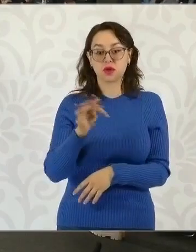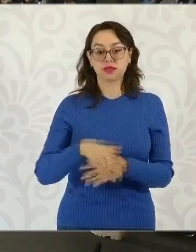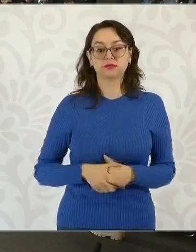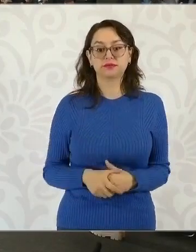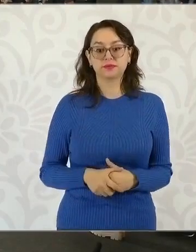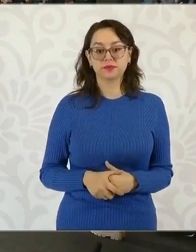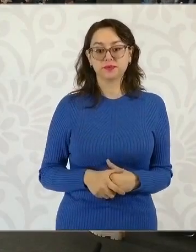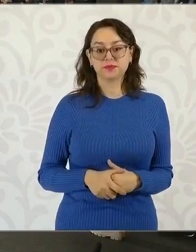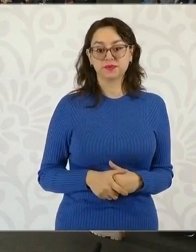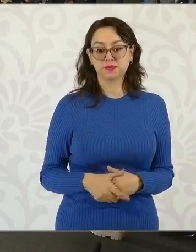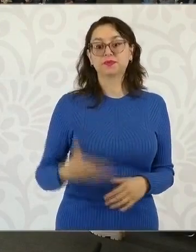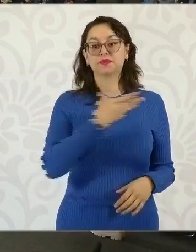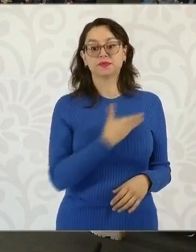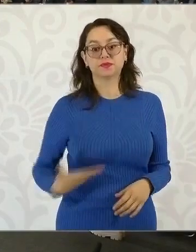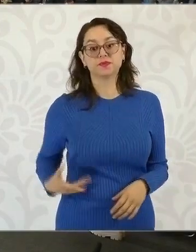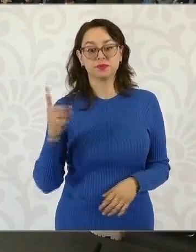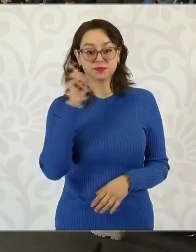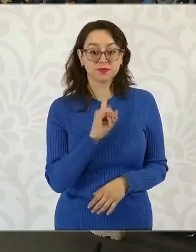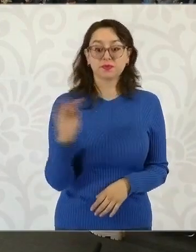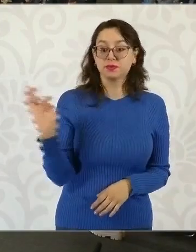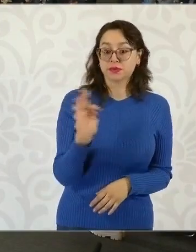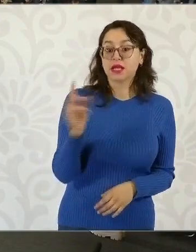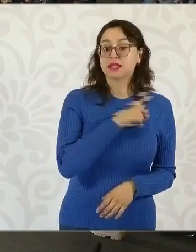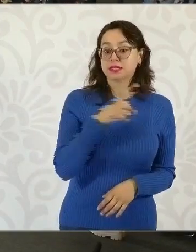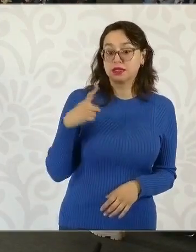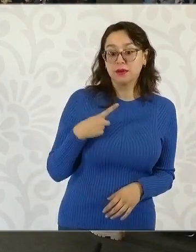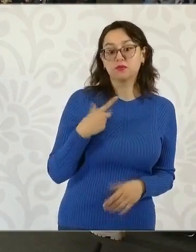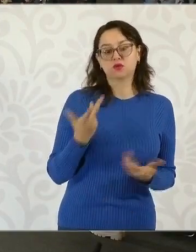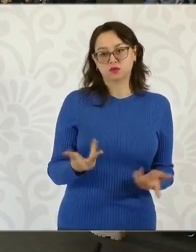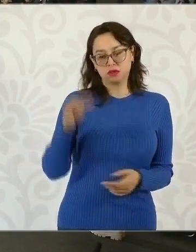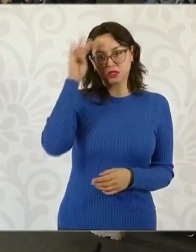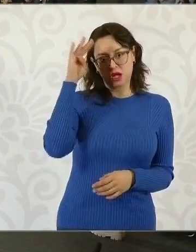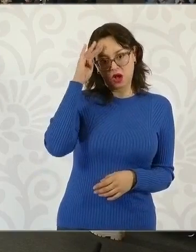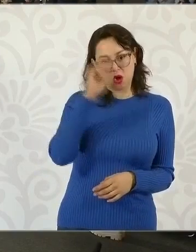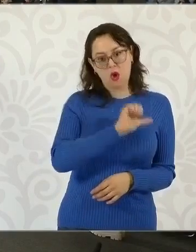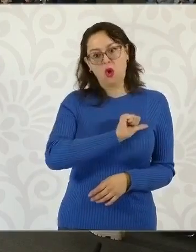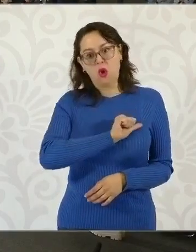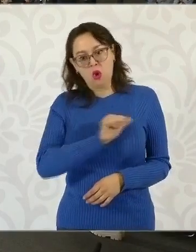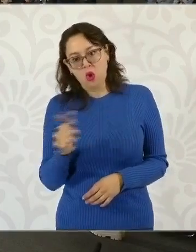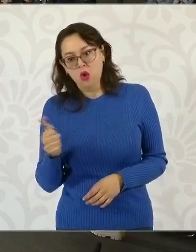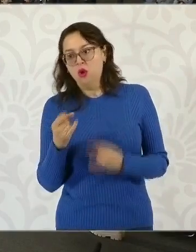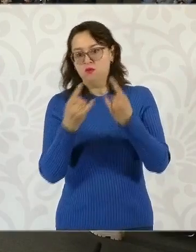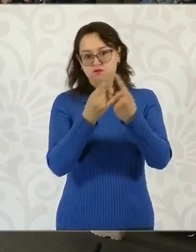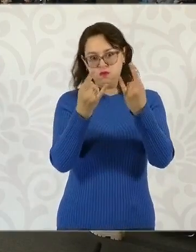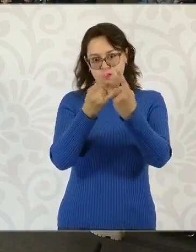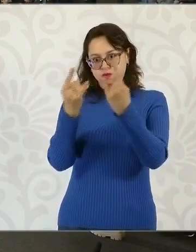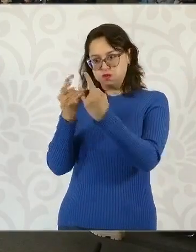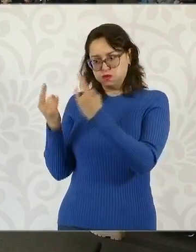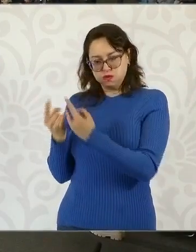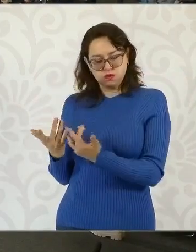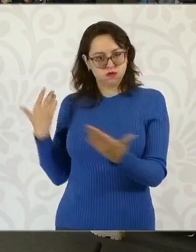Presidenta, quizá en ese análisis sea importante revisar otras narrativas que han ido acompañando también esta